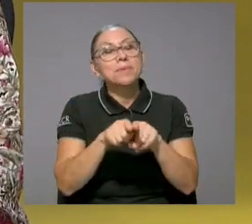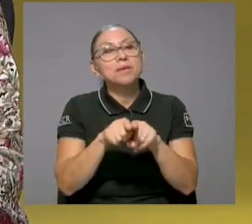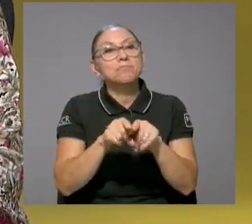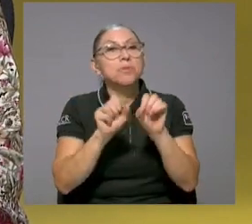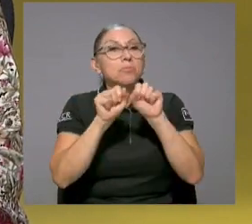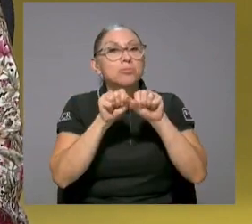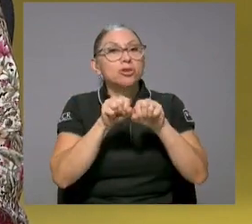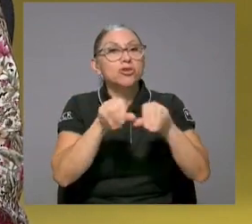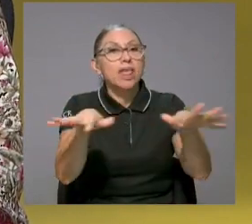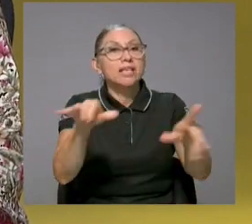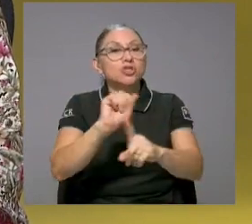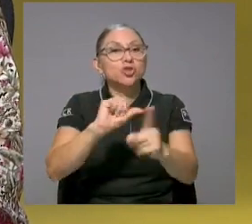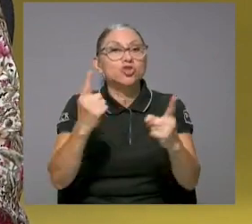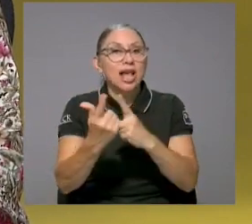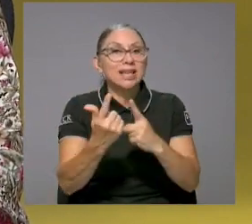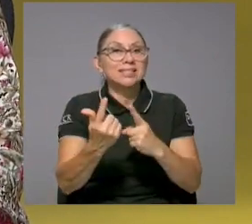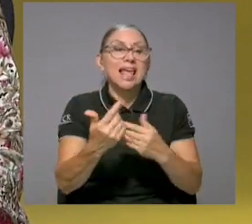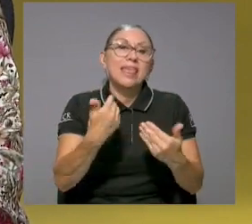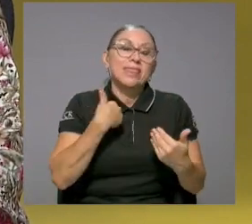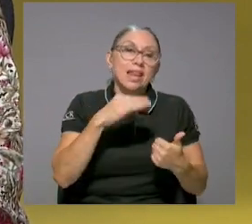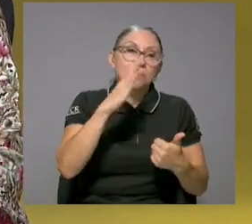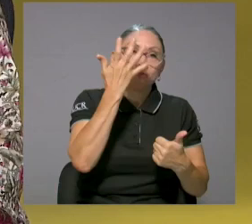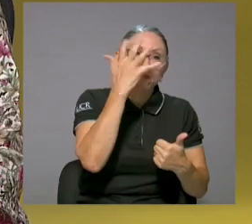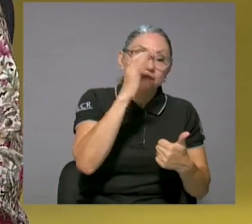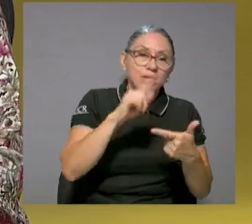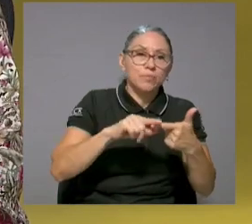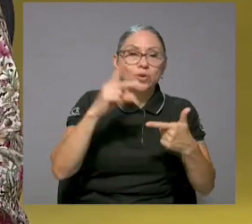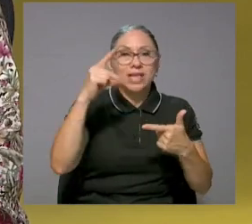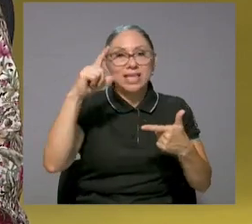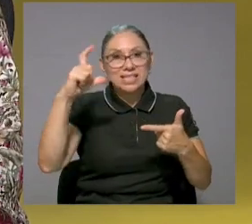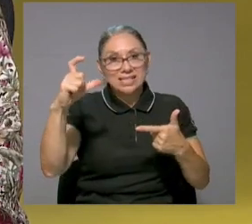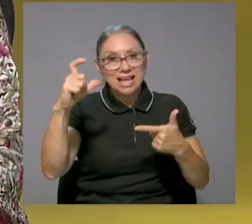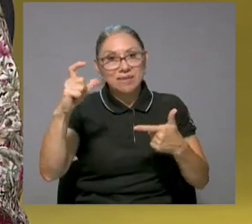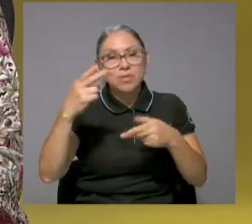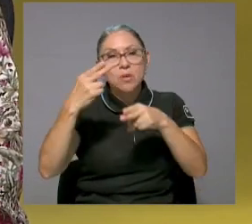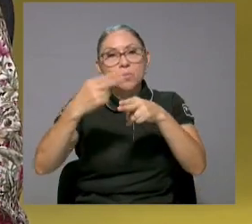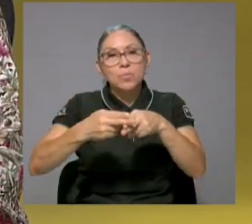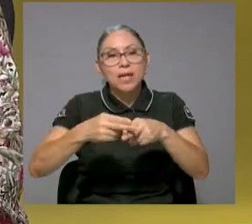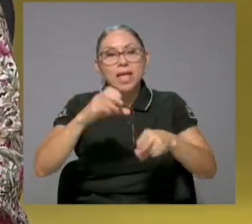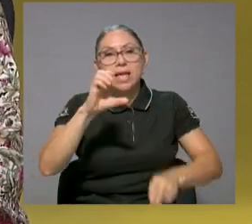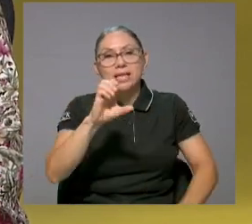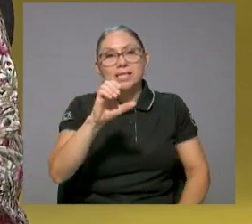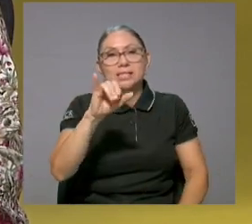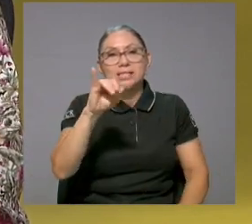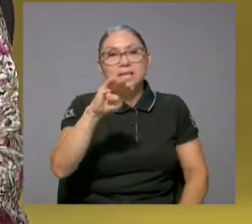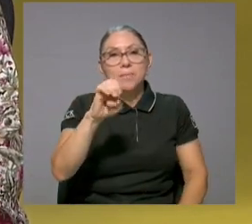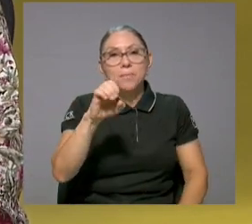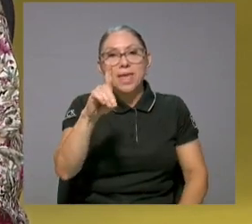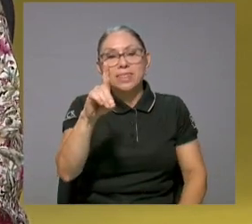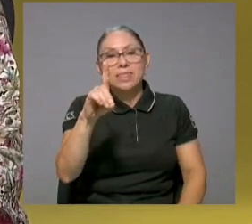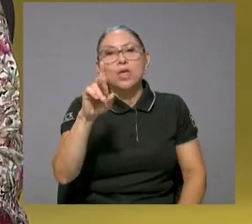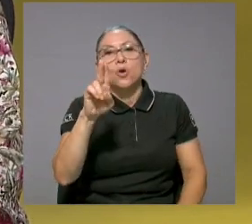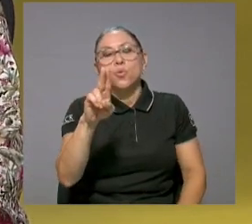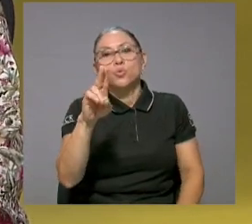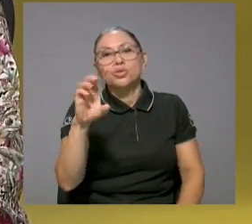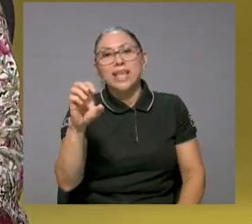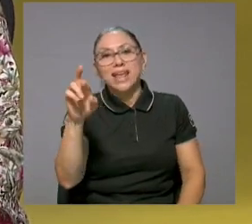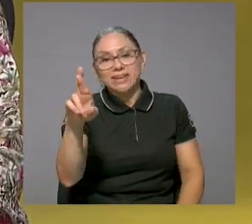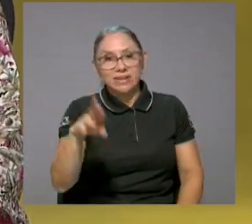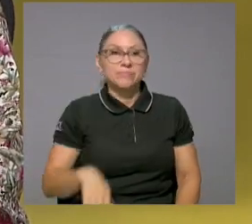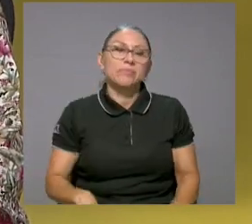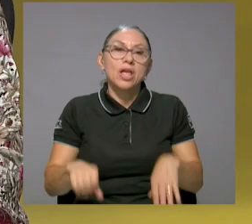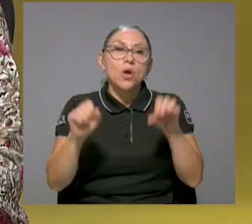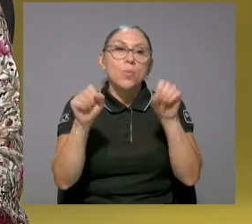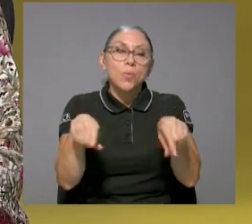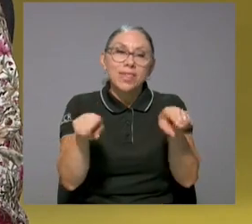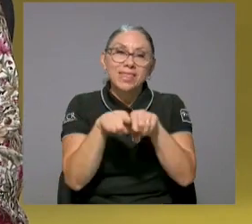redes sociales. Tenemos perfil en Facebook, en Instagram. Nos pueden buscar como CIMED UCR. Nos pueden